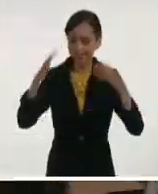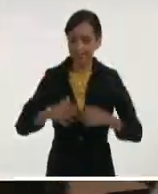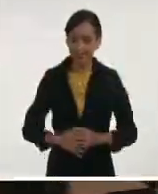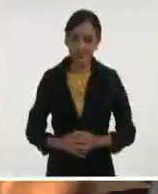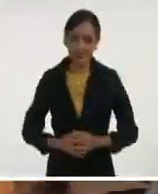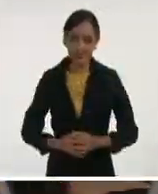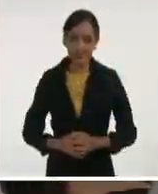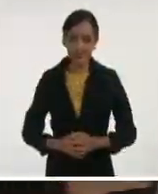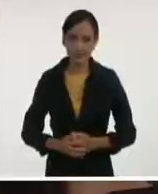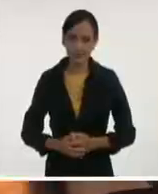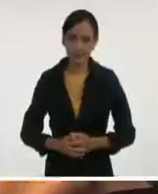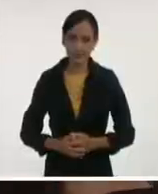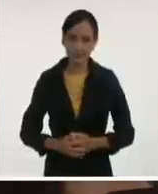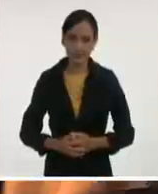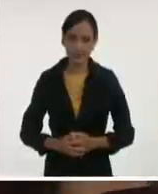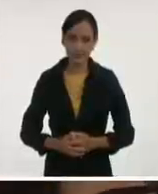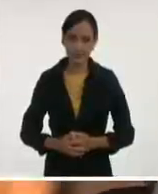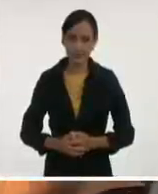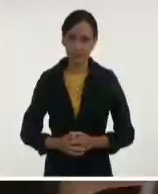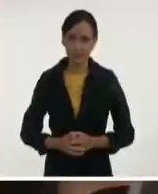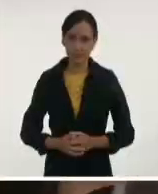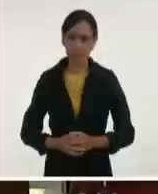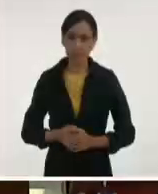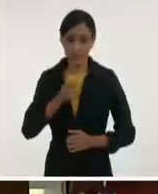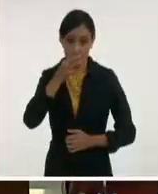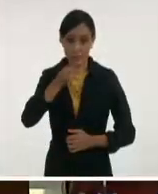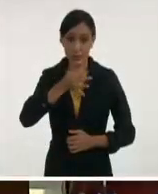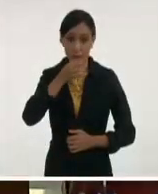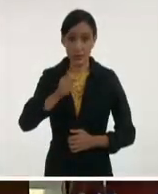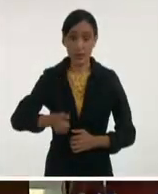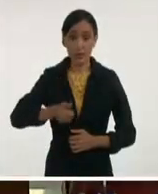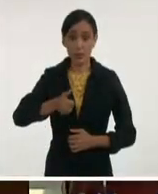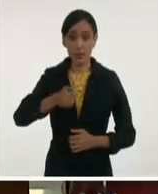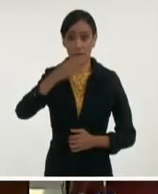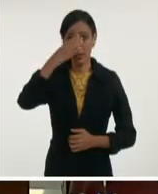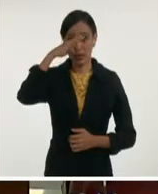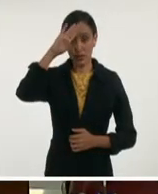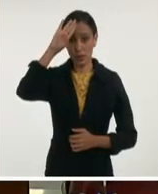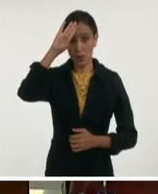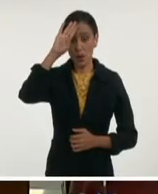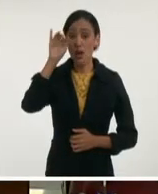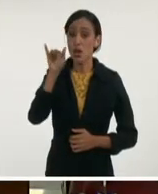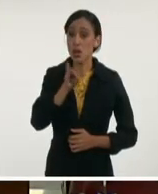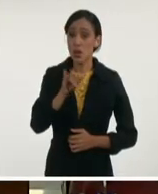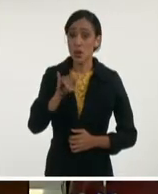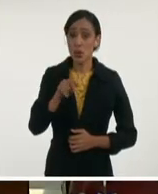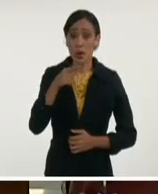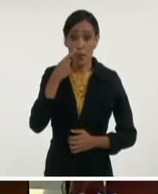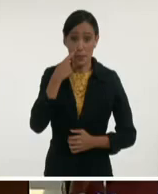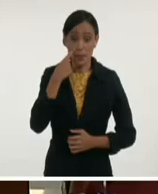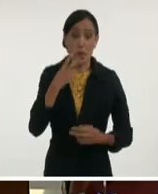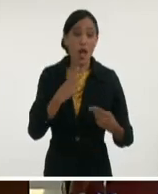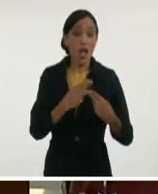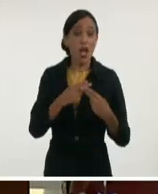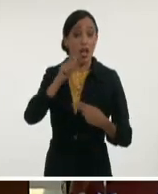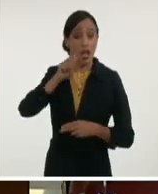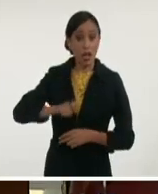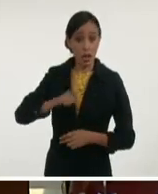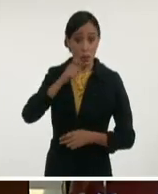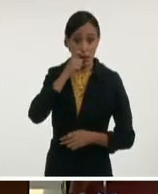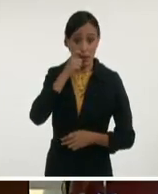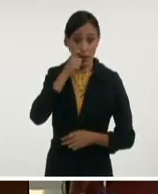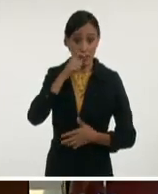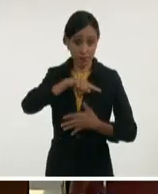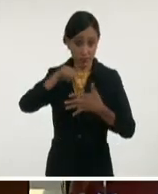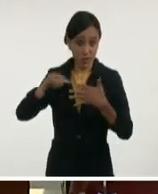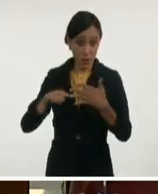En su intervención, el héroe de la República de Cuba y coordinador nacional de los Comités de Defensa de la Revolución, Gerardo Hernández